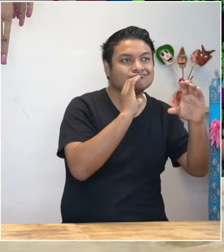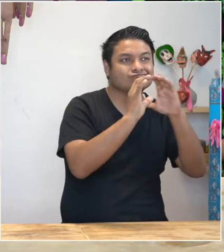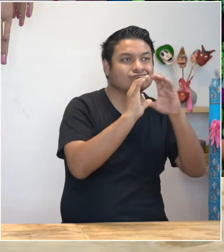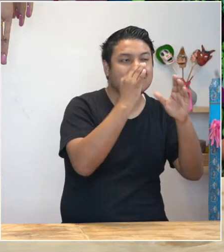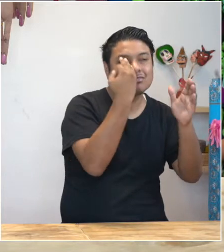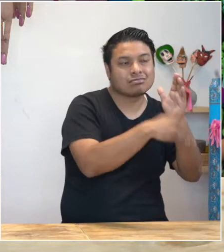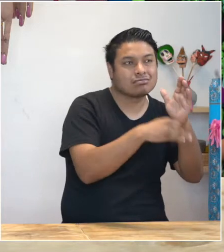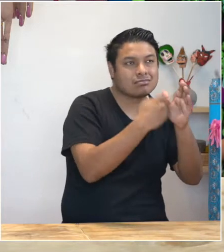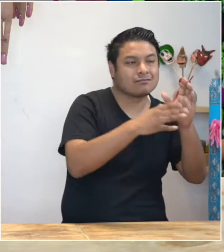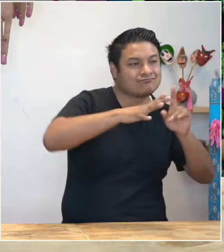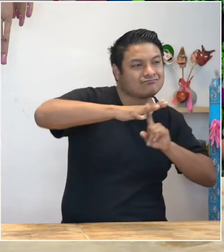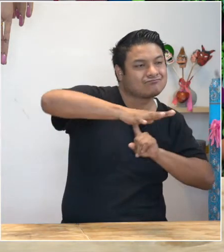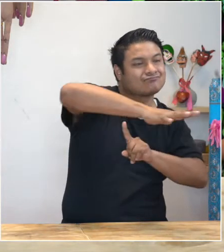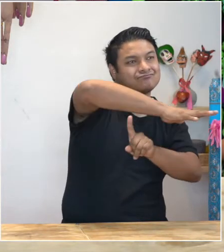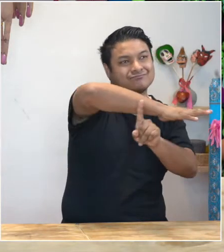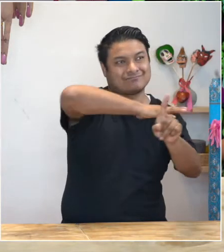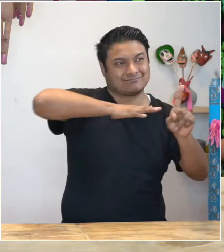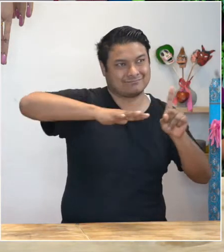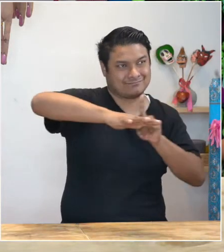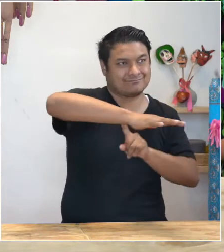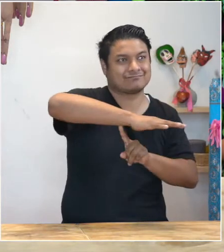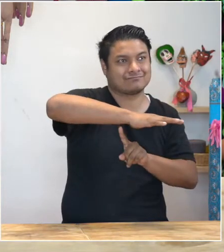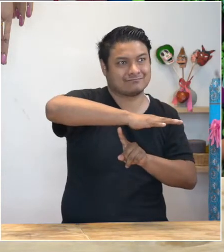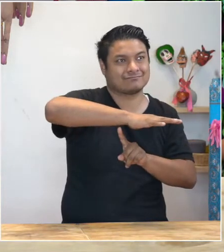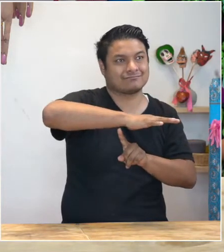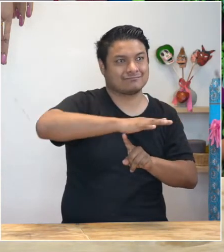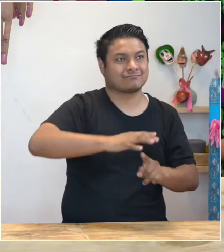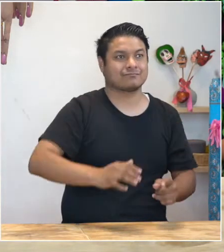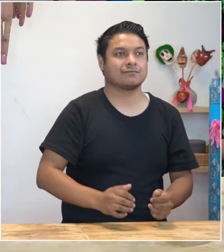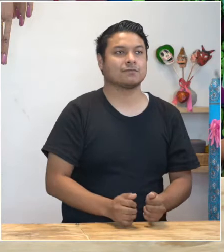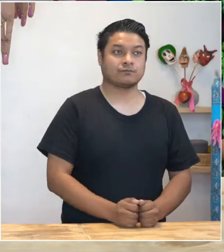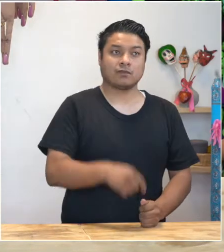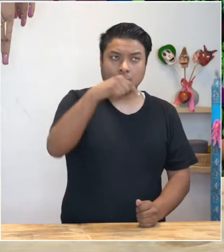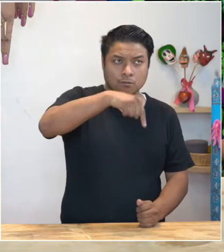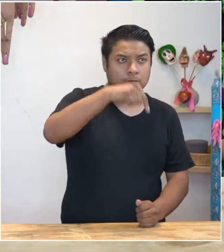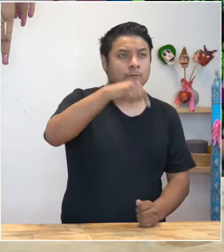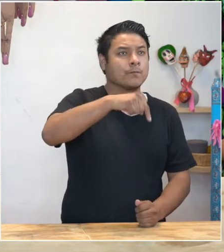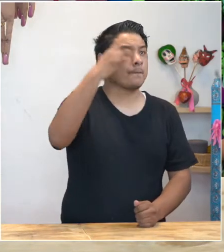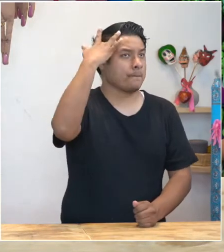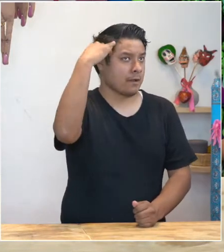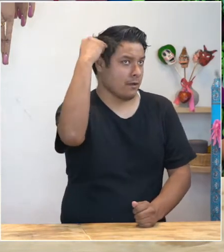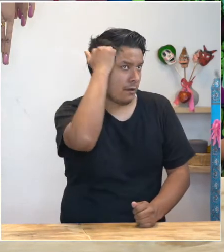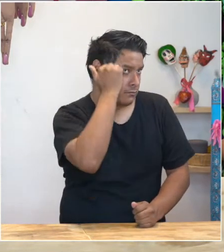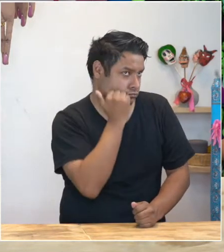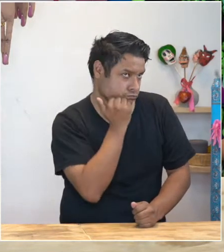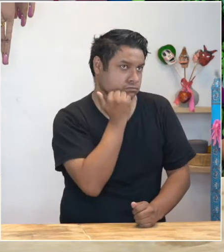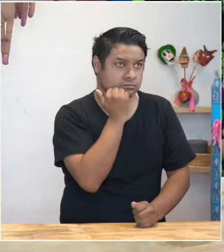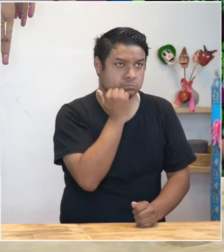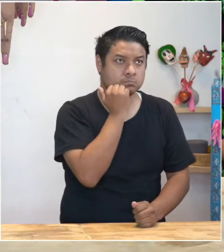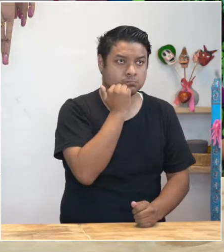Allende y cuando yo comencé a trabajar con ellos, vi que cuando se acercaban a un negocio, cuando